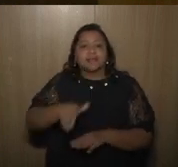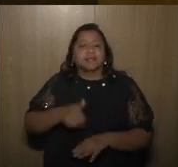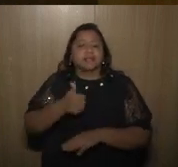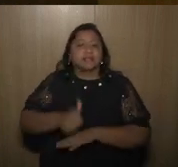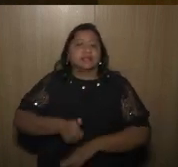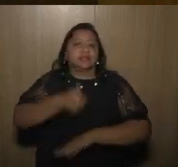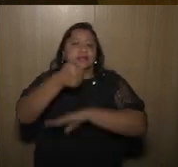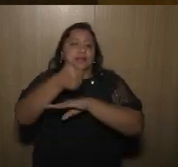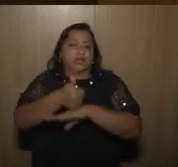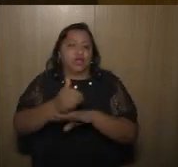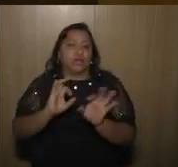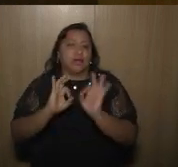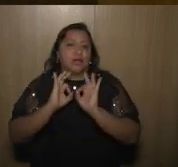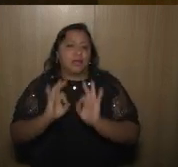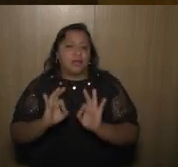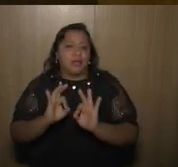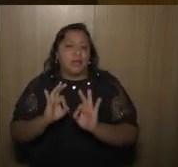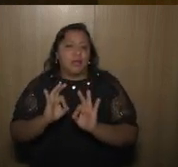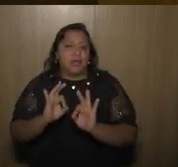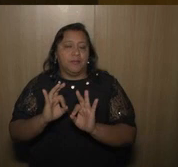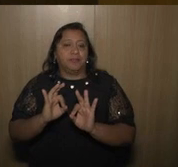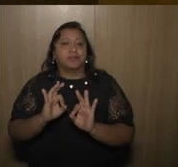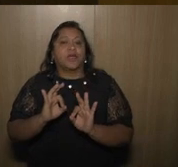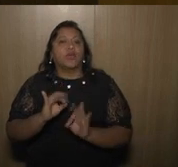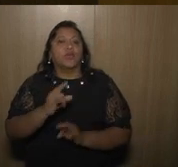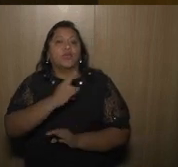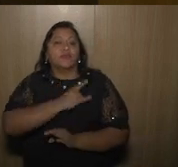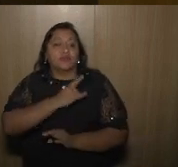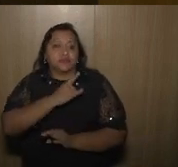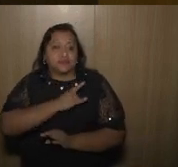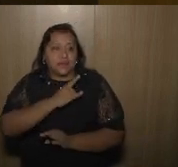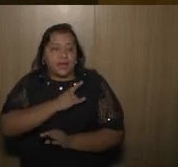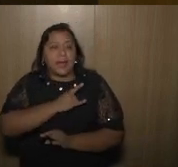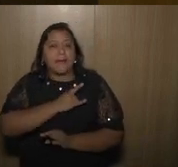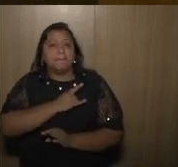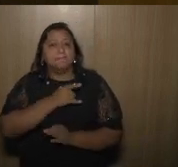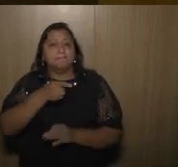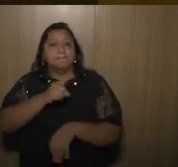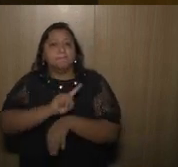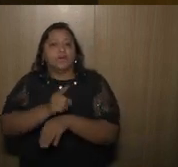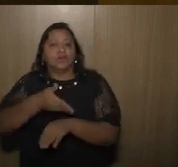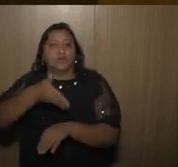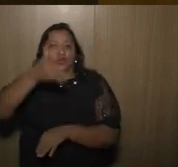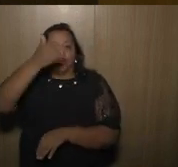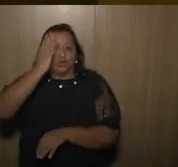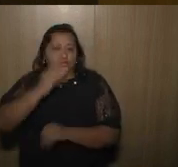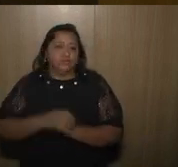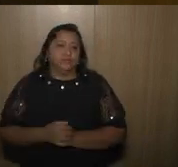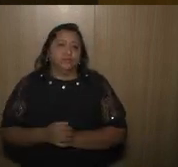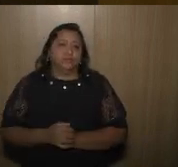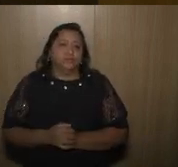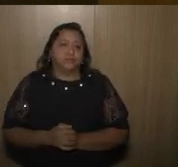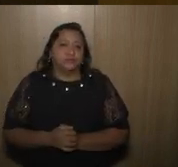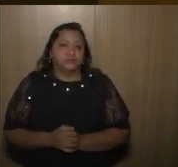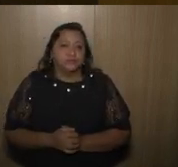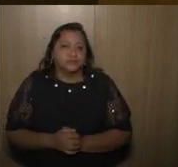calidad de la Corporación Universitaria Uniminuto, el doctor William Orlando Rey.